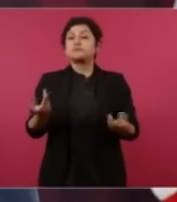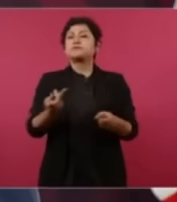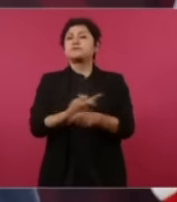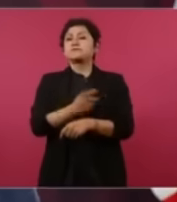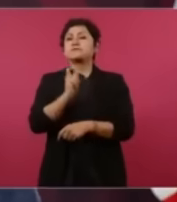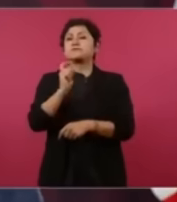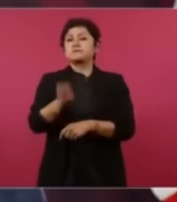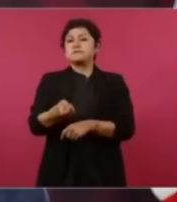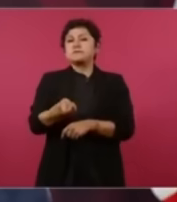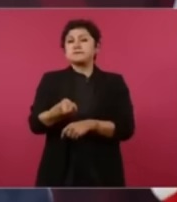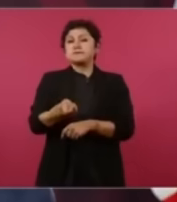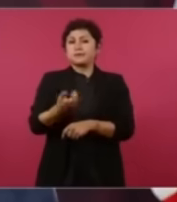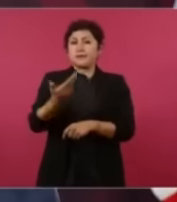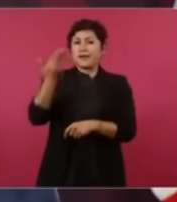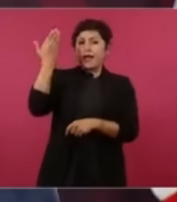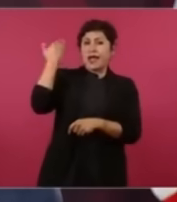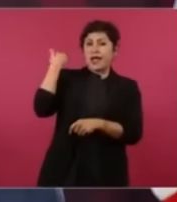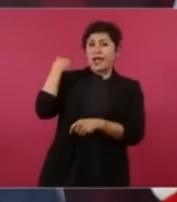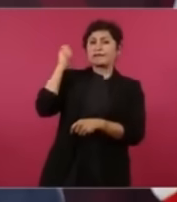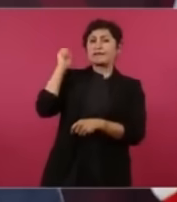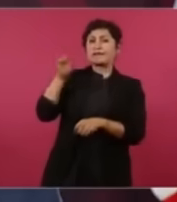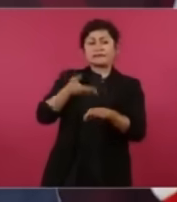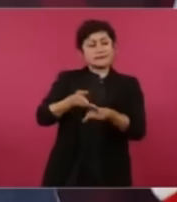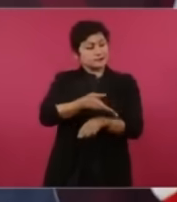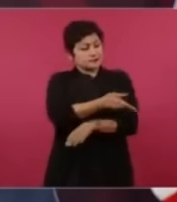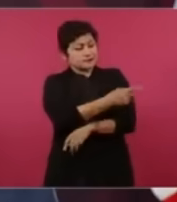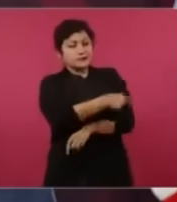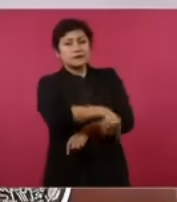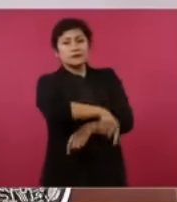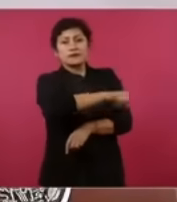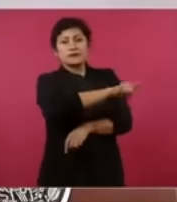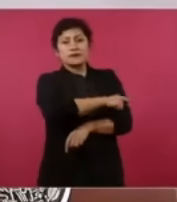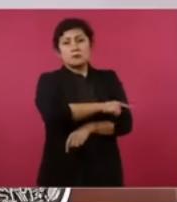así era, lo permitían,